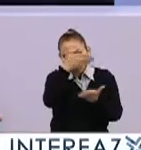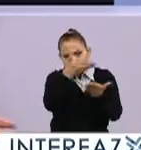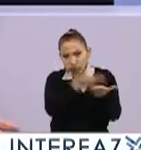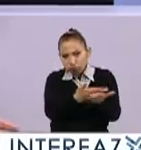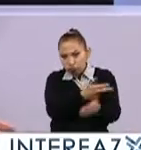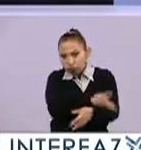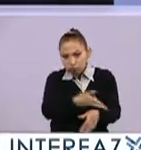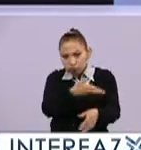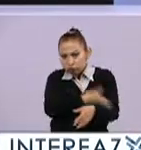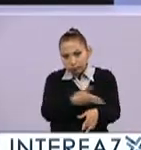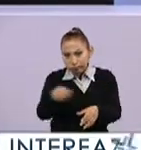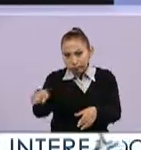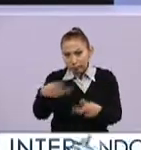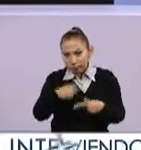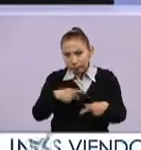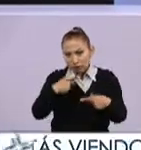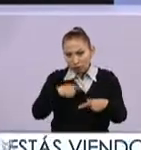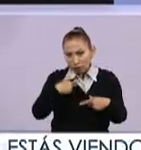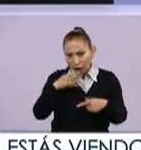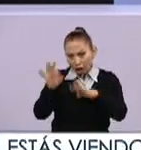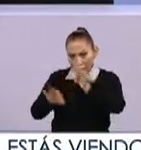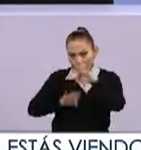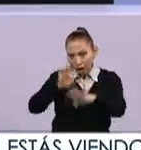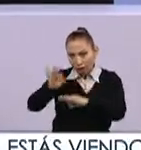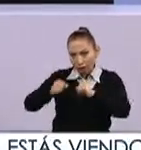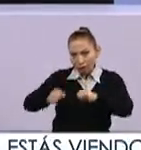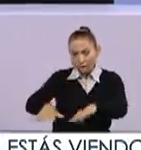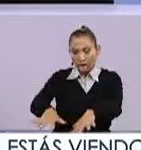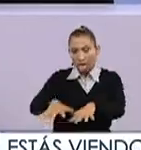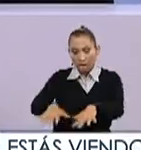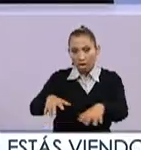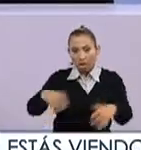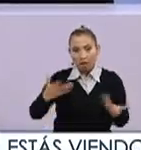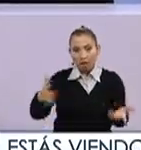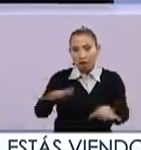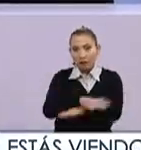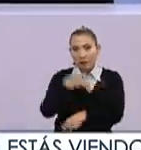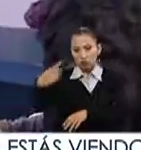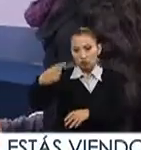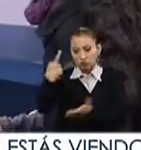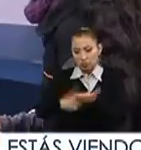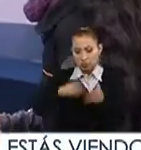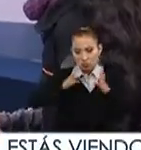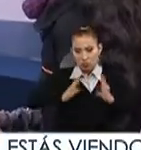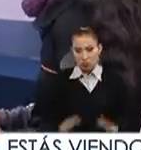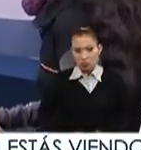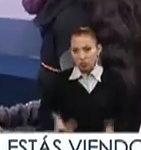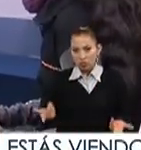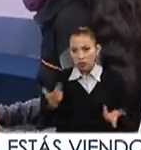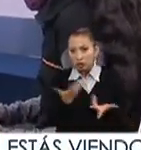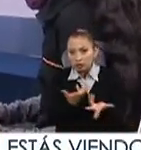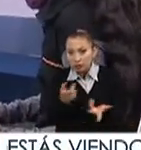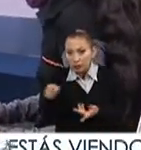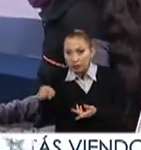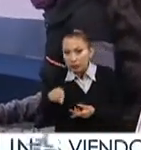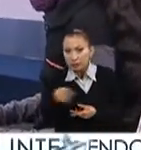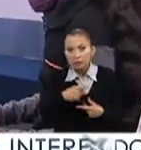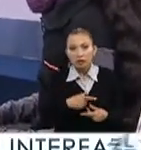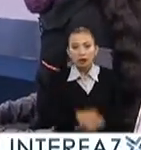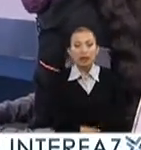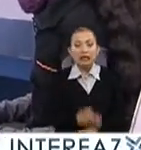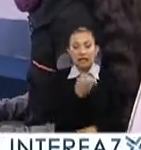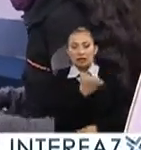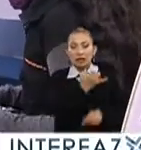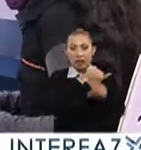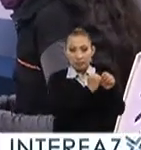de solución a estas personas que recibieron estos fuertes impactos y que incluso modifican el ADN. ¿Qué hay que hacer para esas personas?